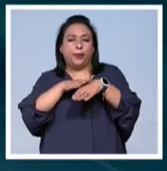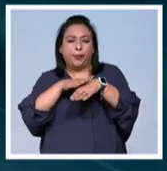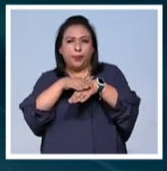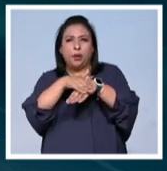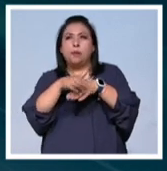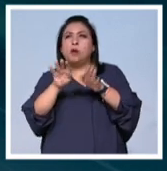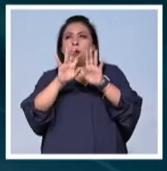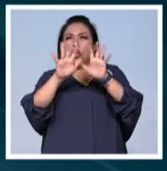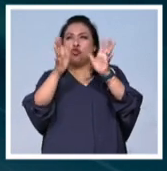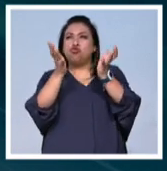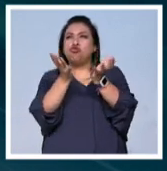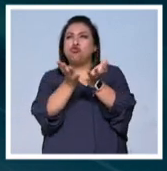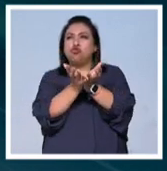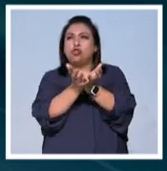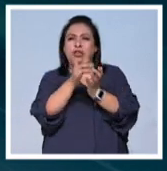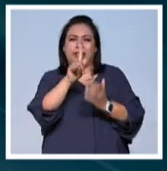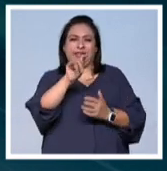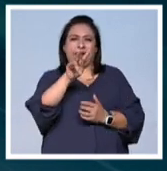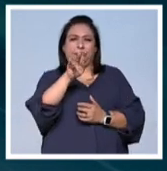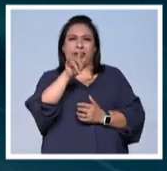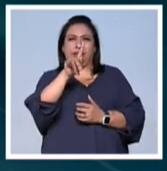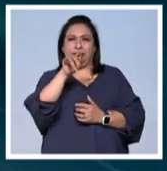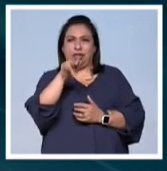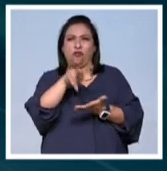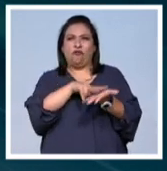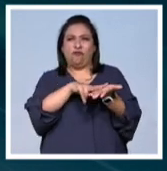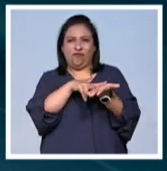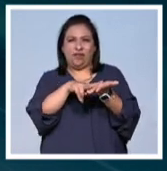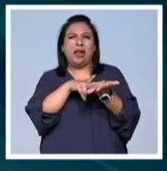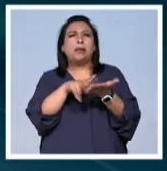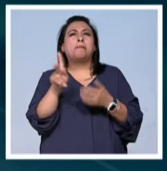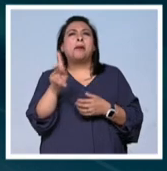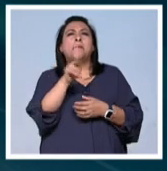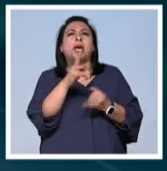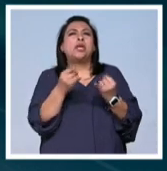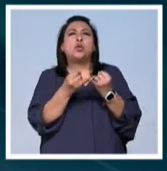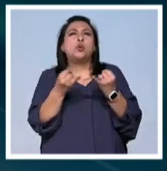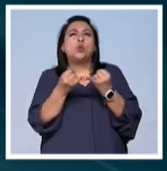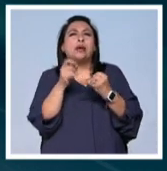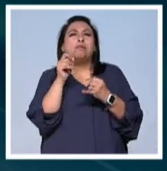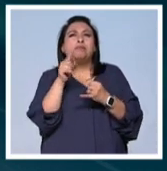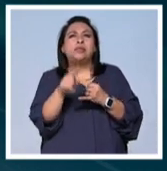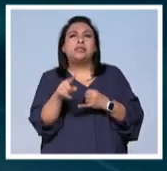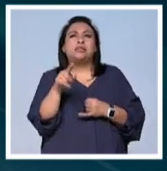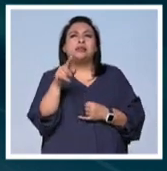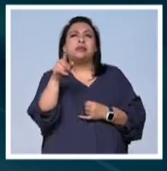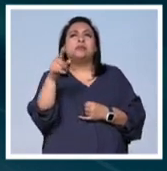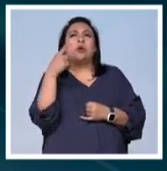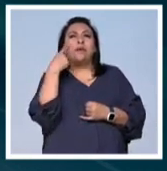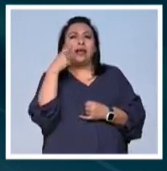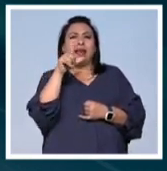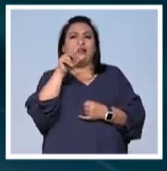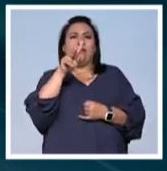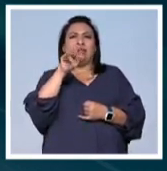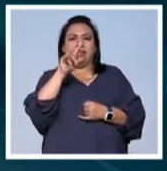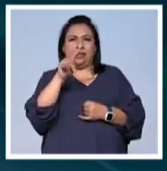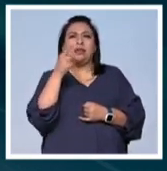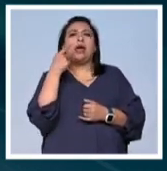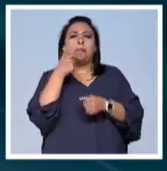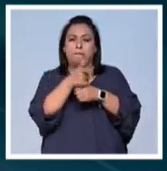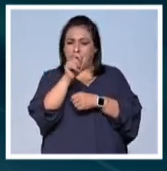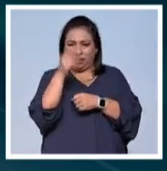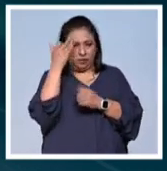Es una esfera de travertino verde muy parecida a la Estela marcador de la ventilla que se encontró también